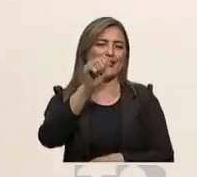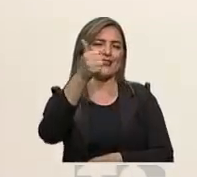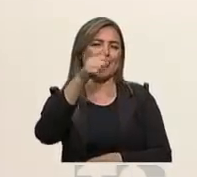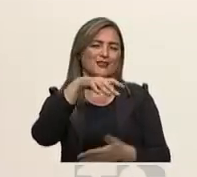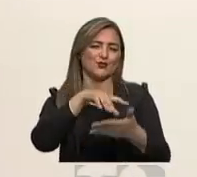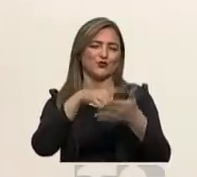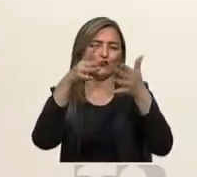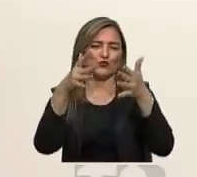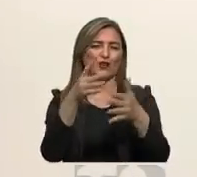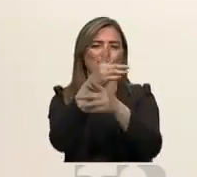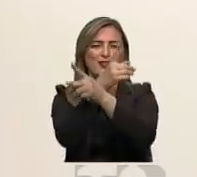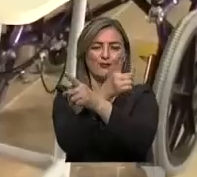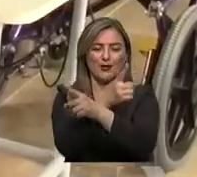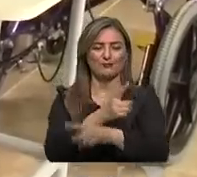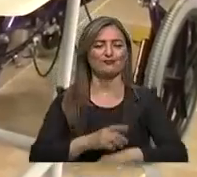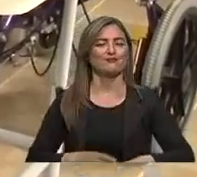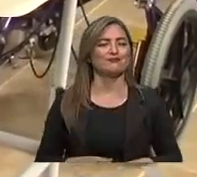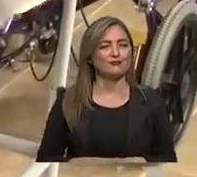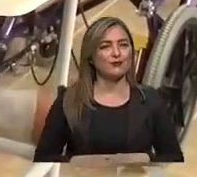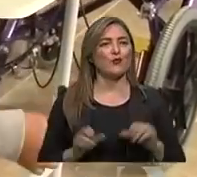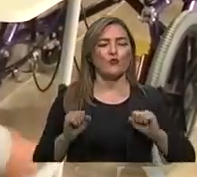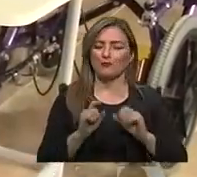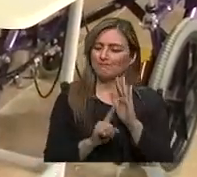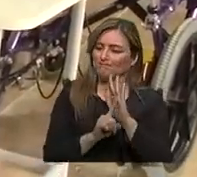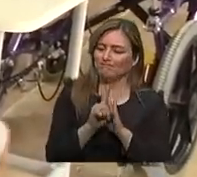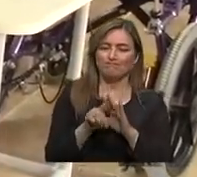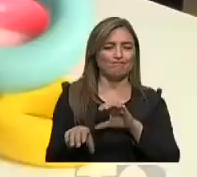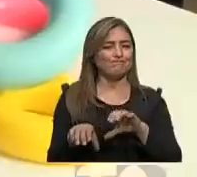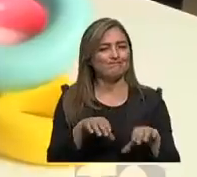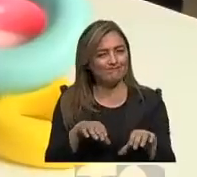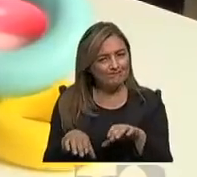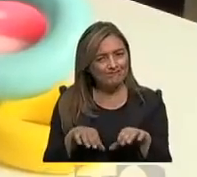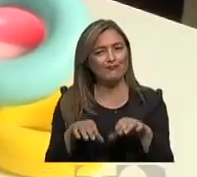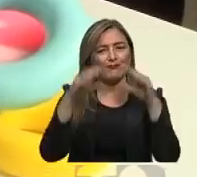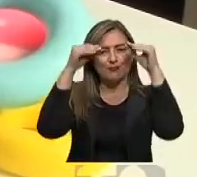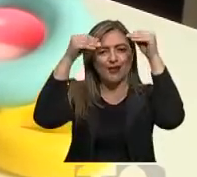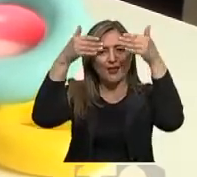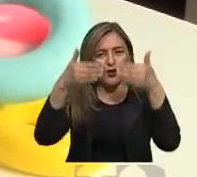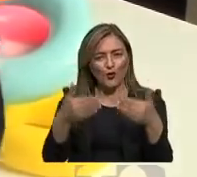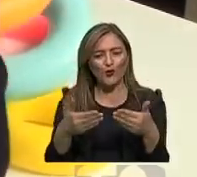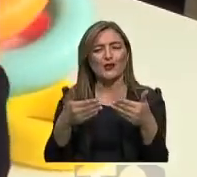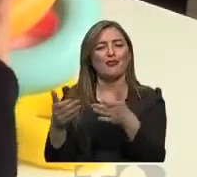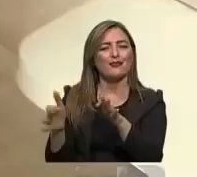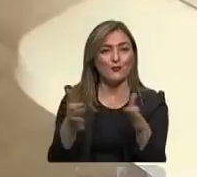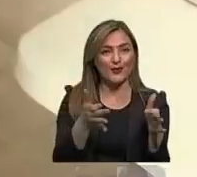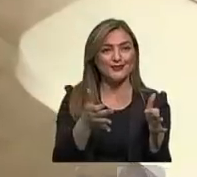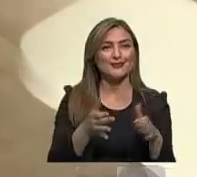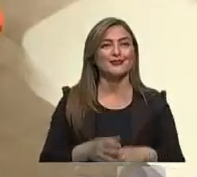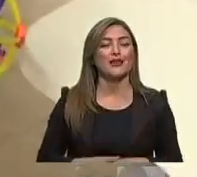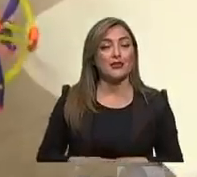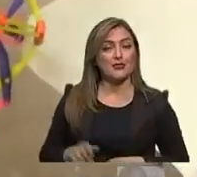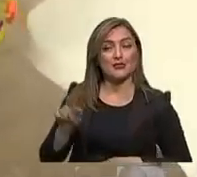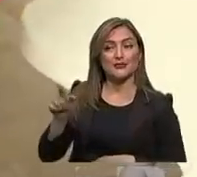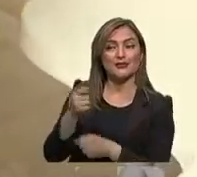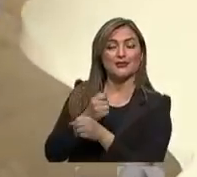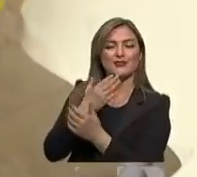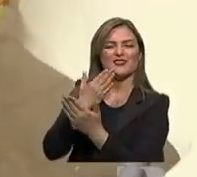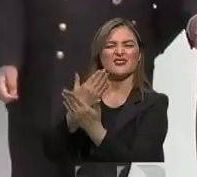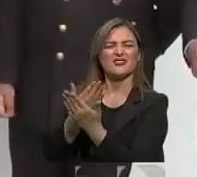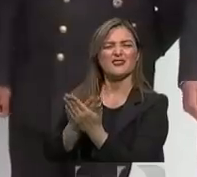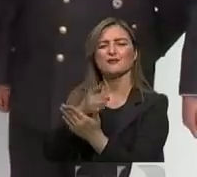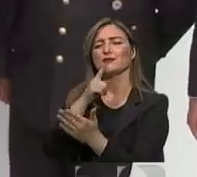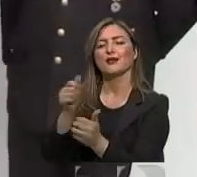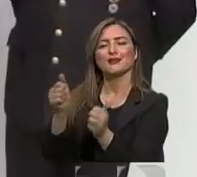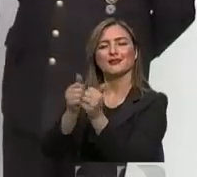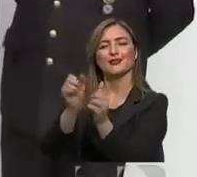310 estudiantes con discapacidad, donde podrán desarrollar sus actividades pedagógicas y terapéuticas, gracias a un trabajo mancomunado